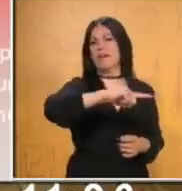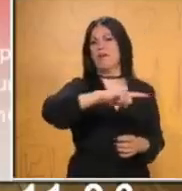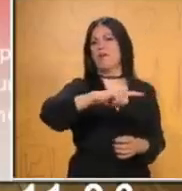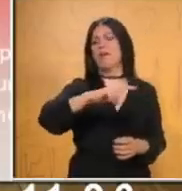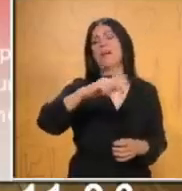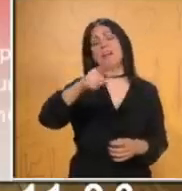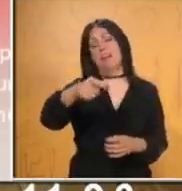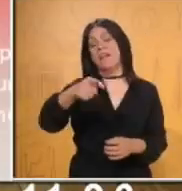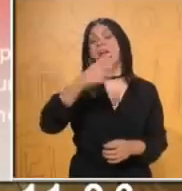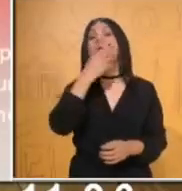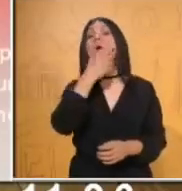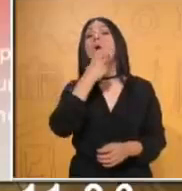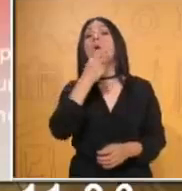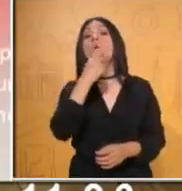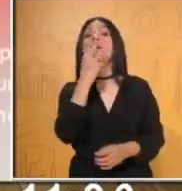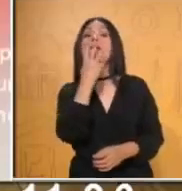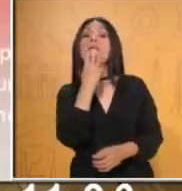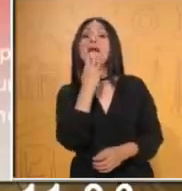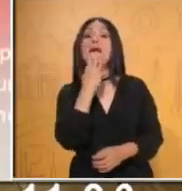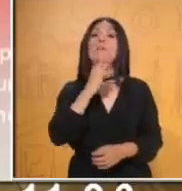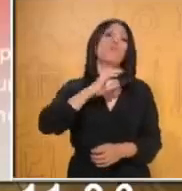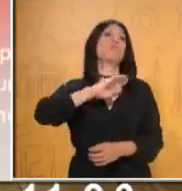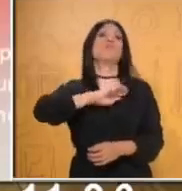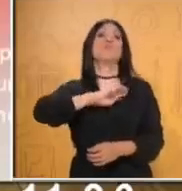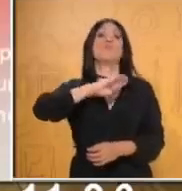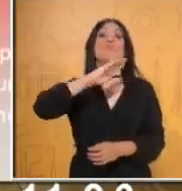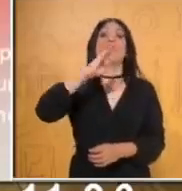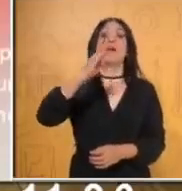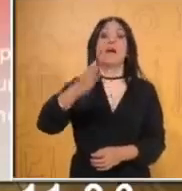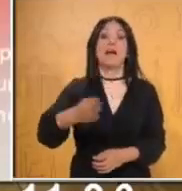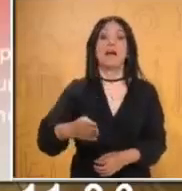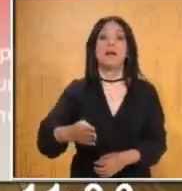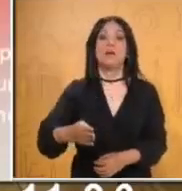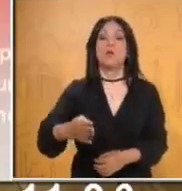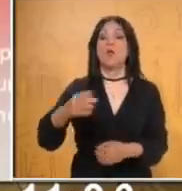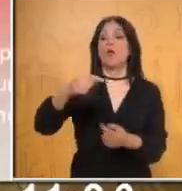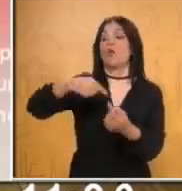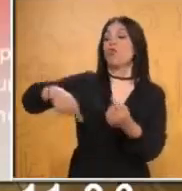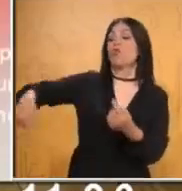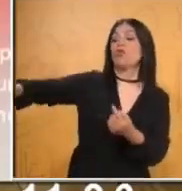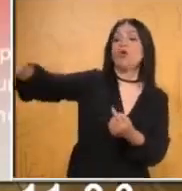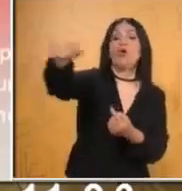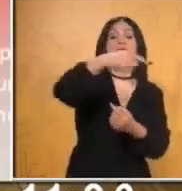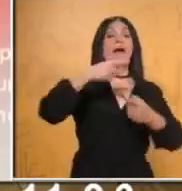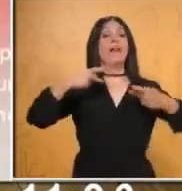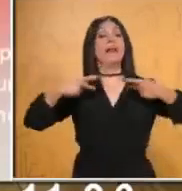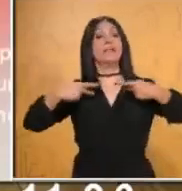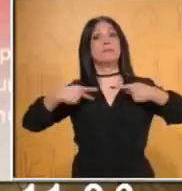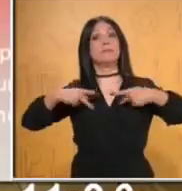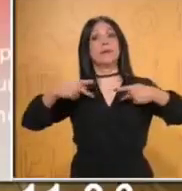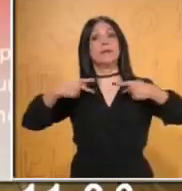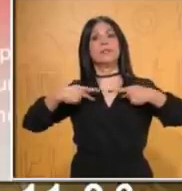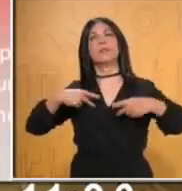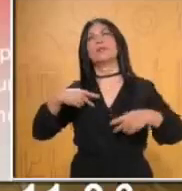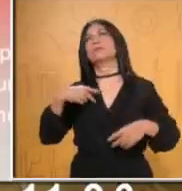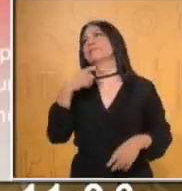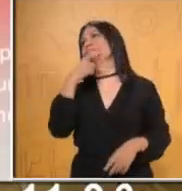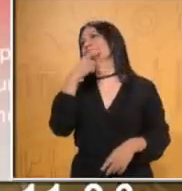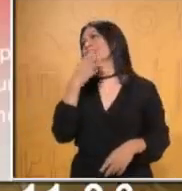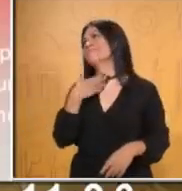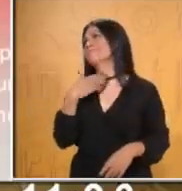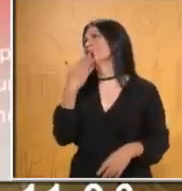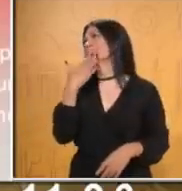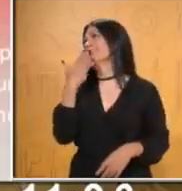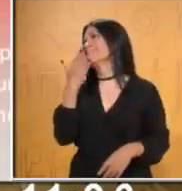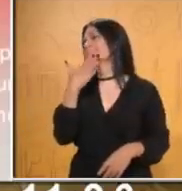muerto, aunque ve que hay más alegría que dolor por su muerte. Los hombres que asisten a su funeral